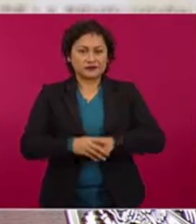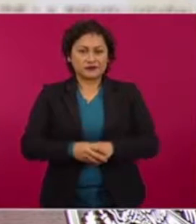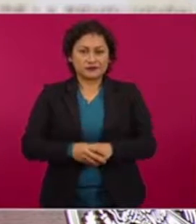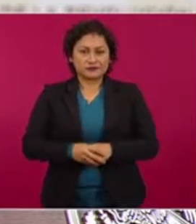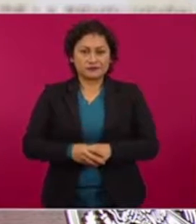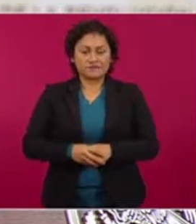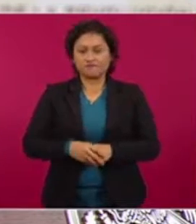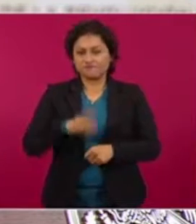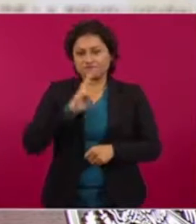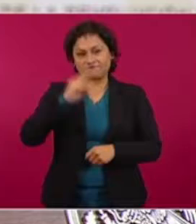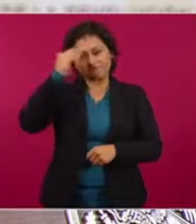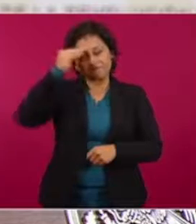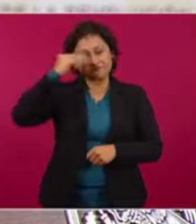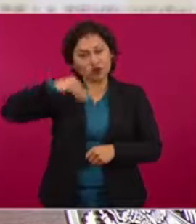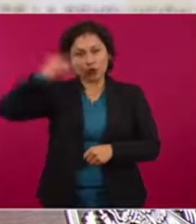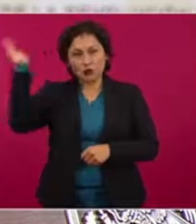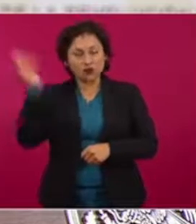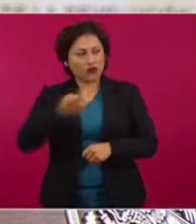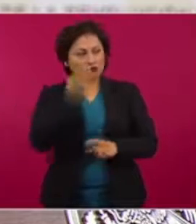olvidarlo.